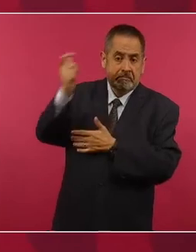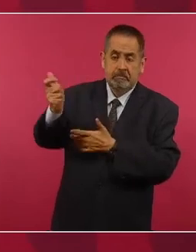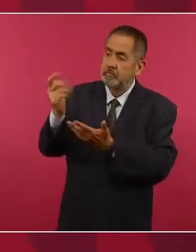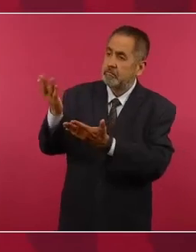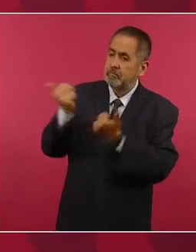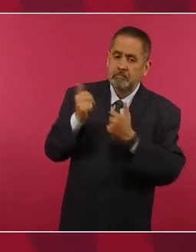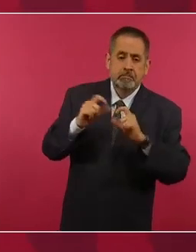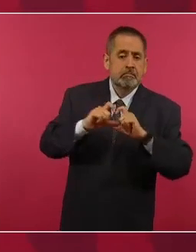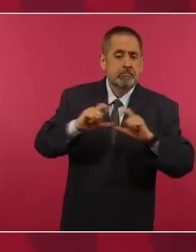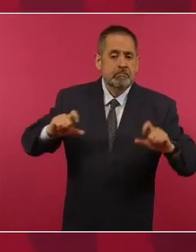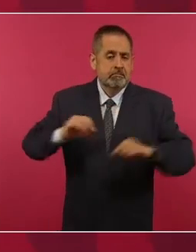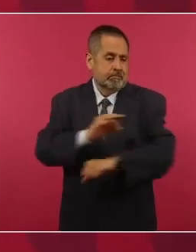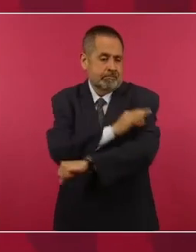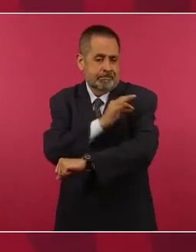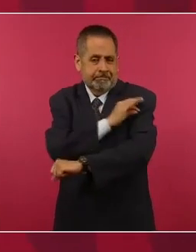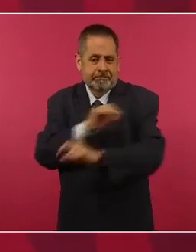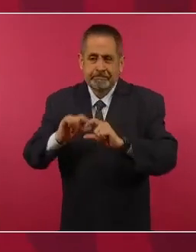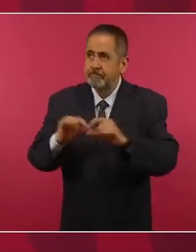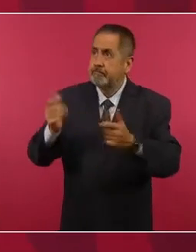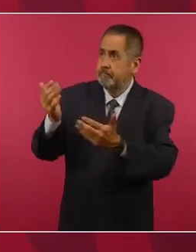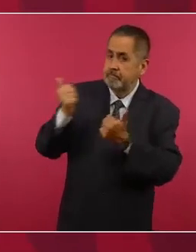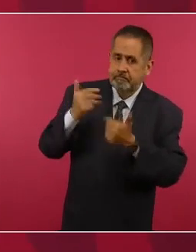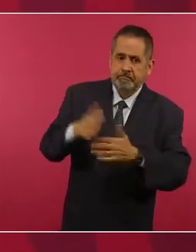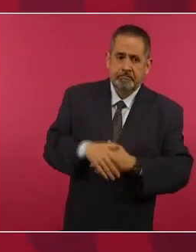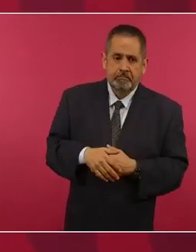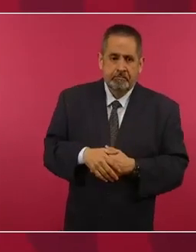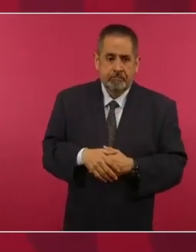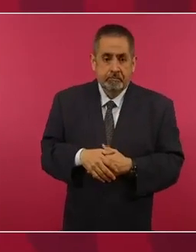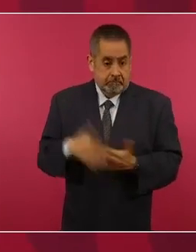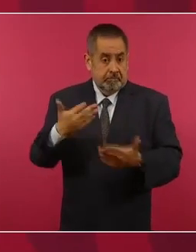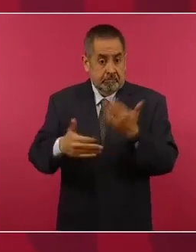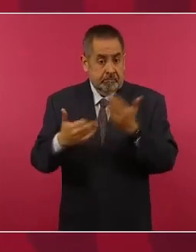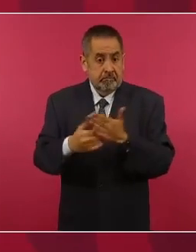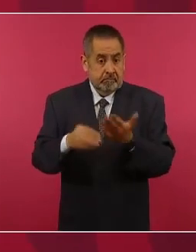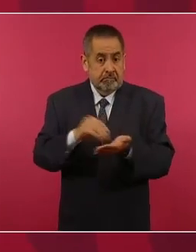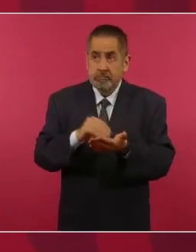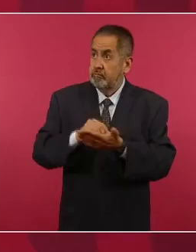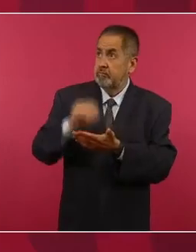todas las vacunas, todavía nos deben,